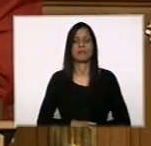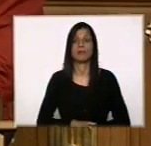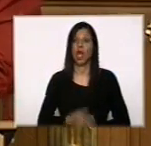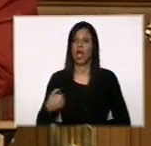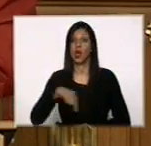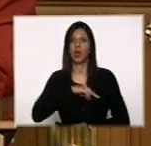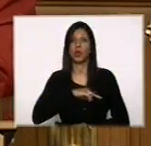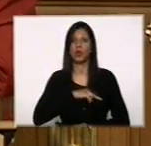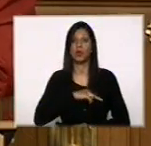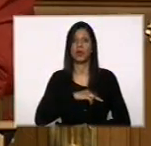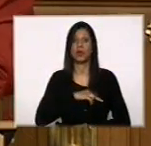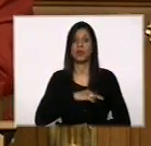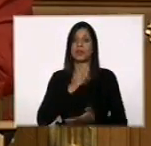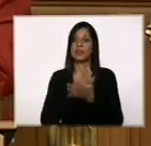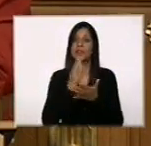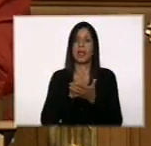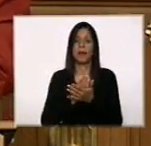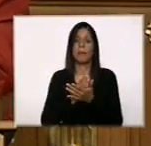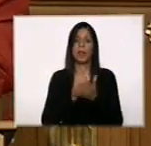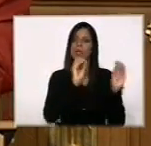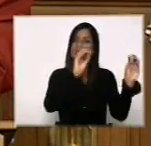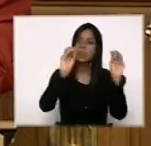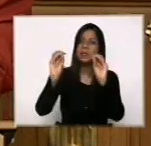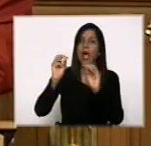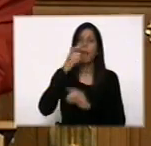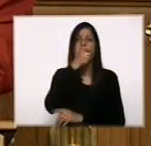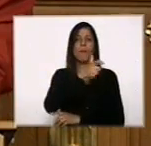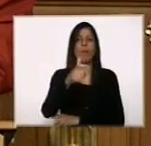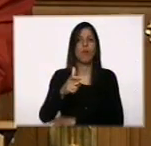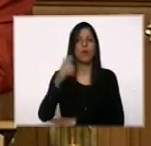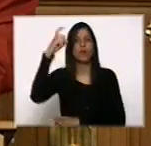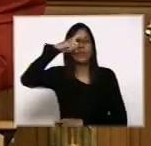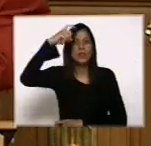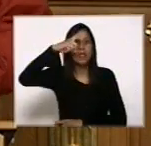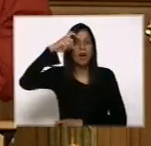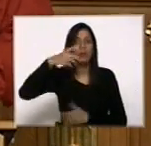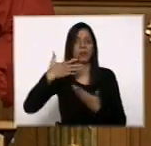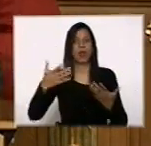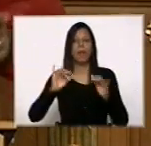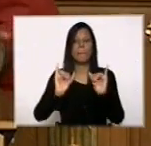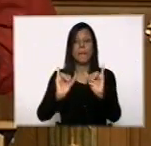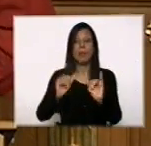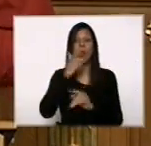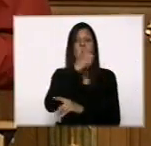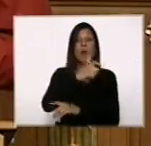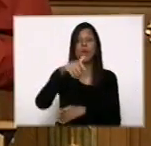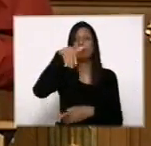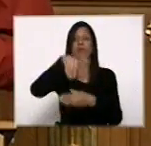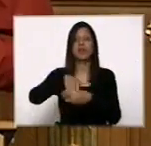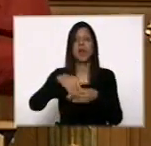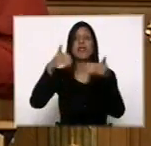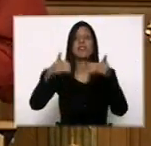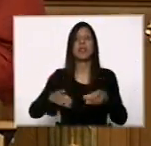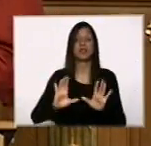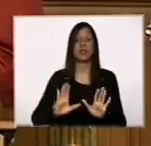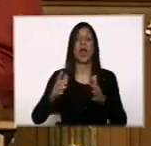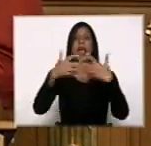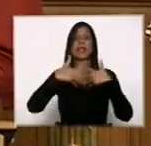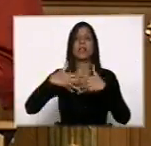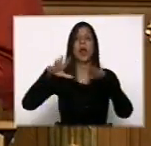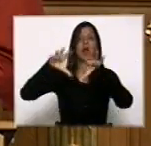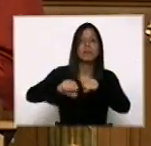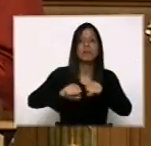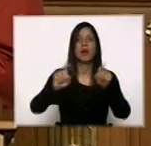Nosotros acudimos siempre a la sabiduría popular, a que sea el pueblo el que decida. Aquí en Venezuela no decide el imperialismo